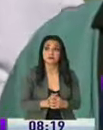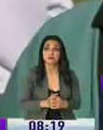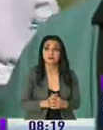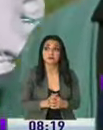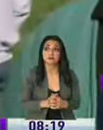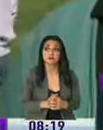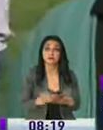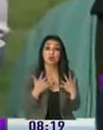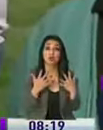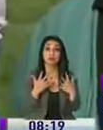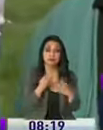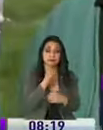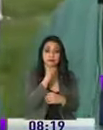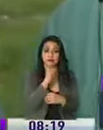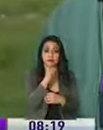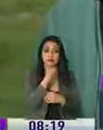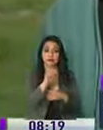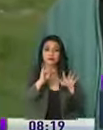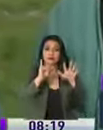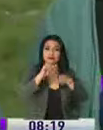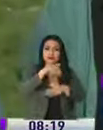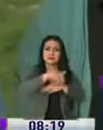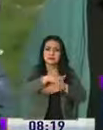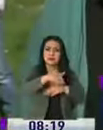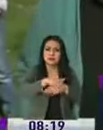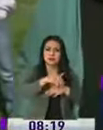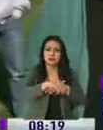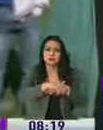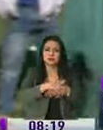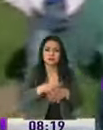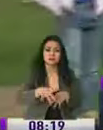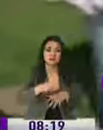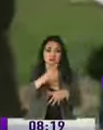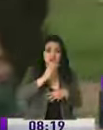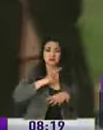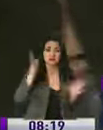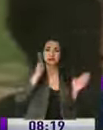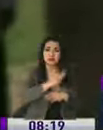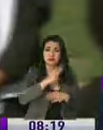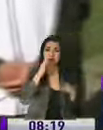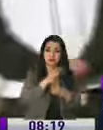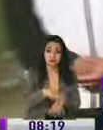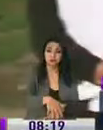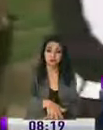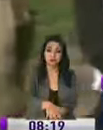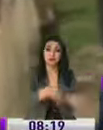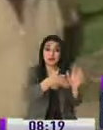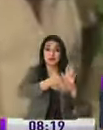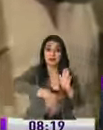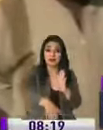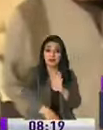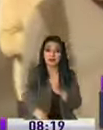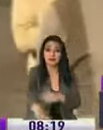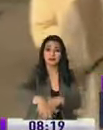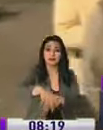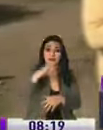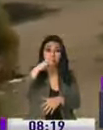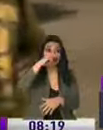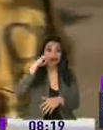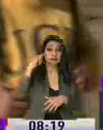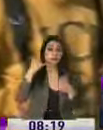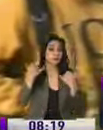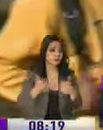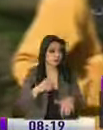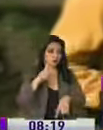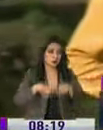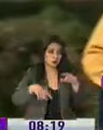Y por las 6 de la tarde es un olor insoportable. Los niños ya no pueden caminar, falta alumbrado